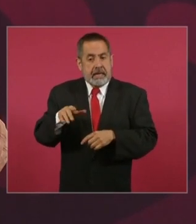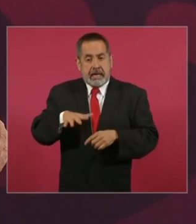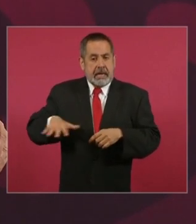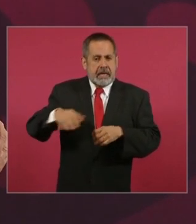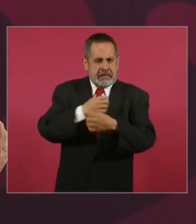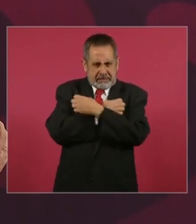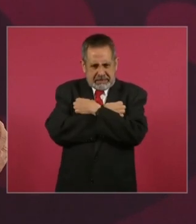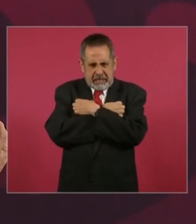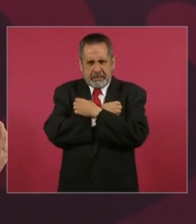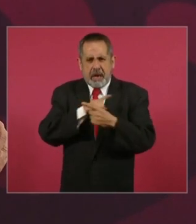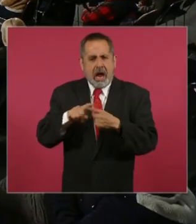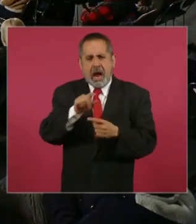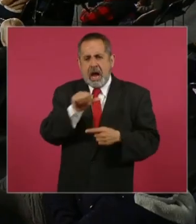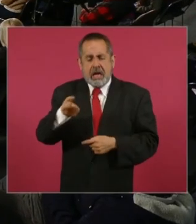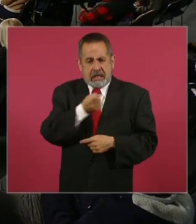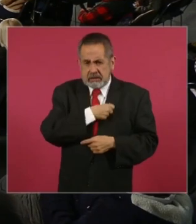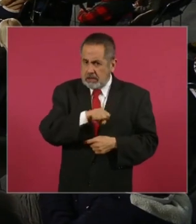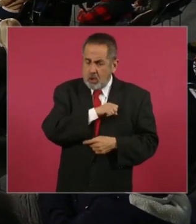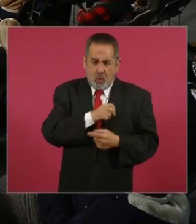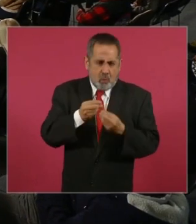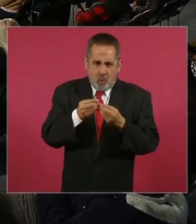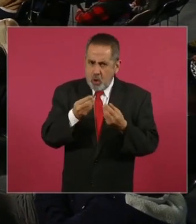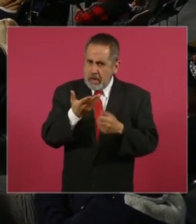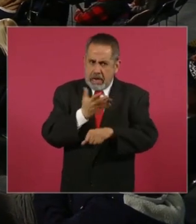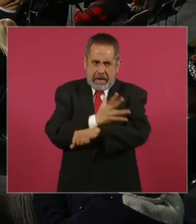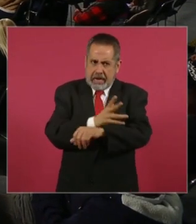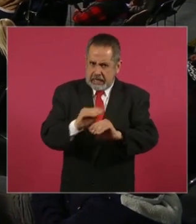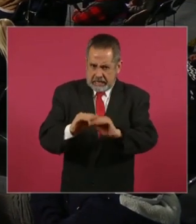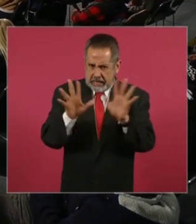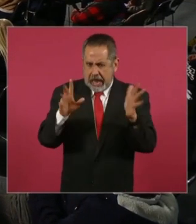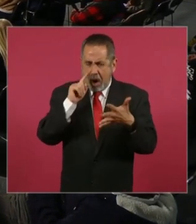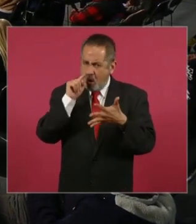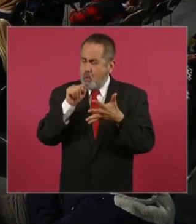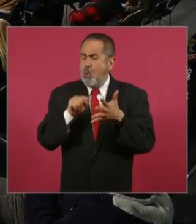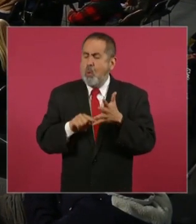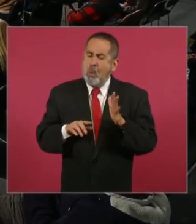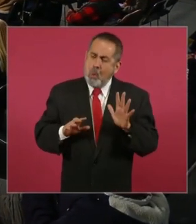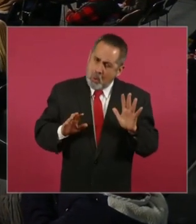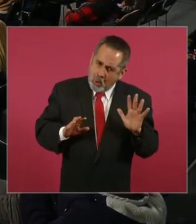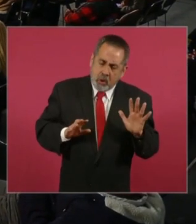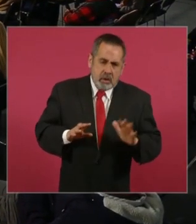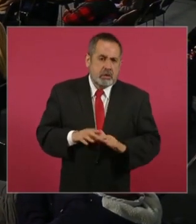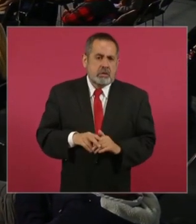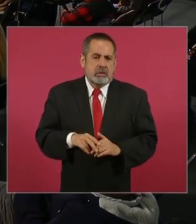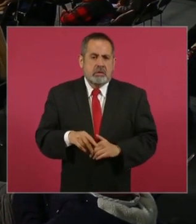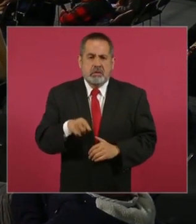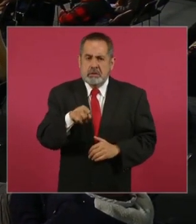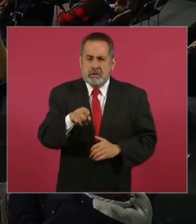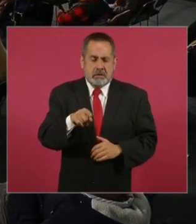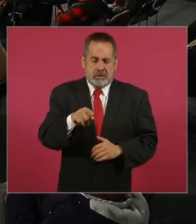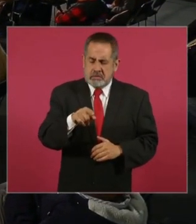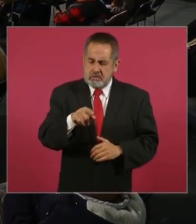educativo como en el sector salud, es bastante transparente y no hay